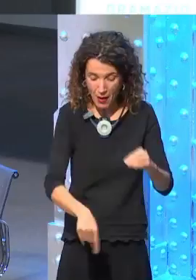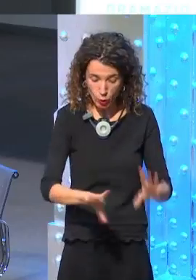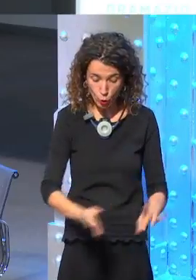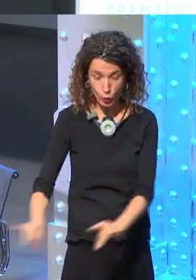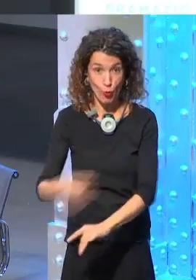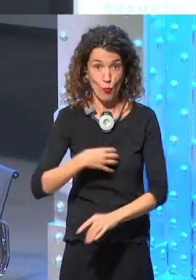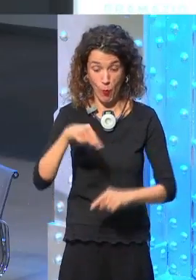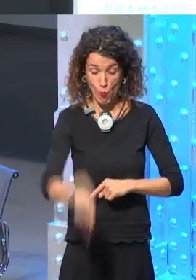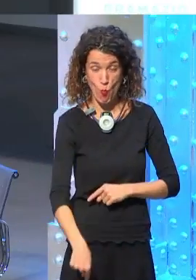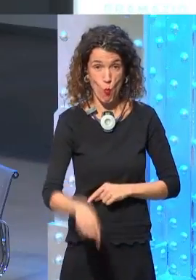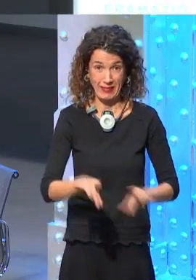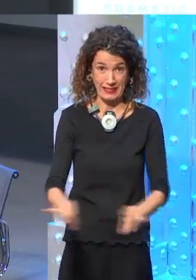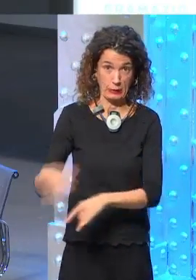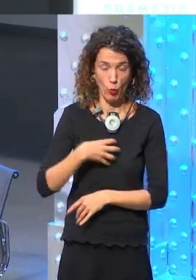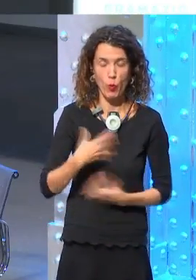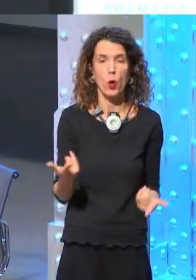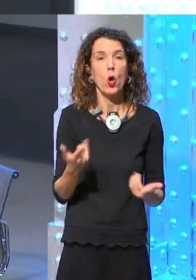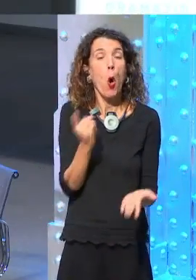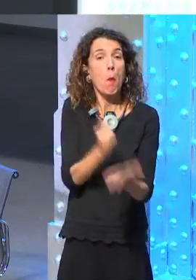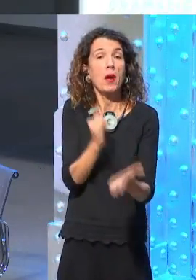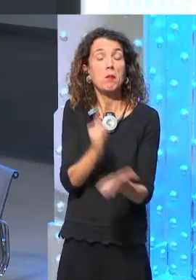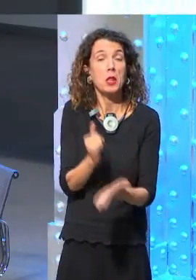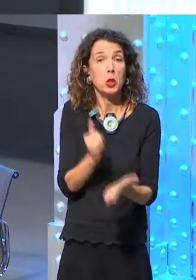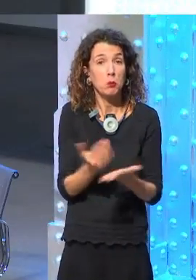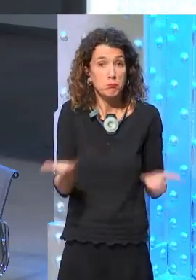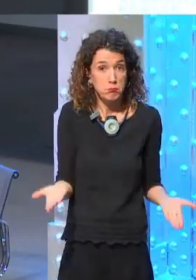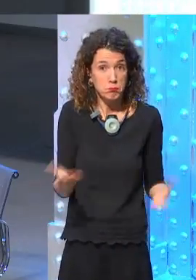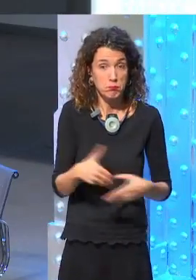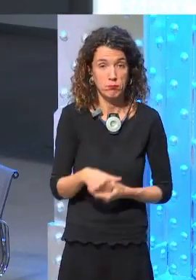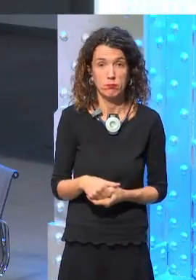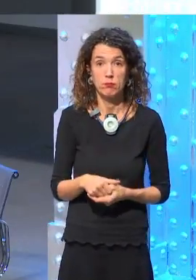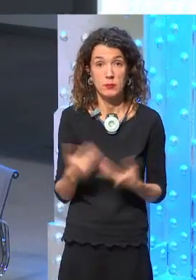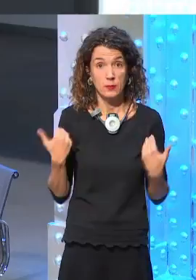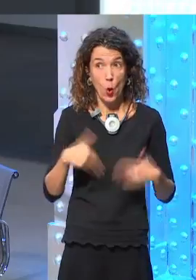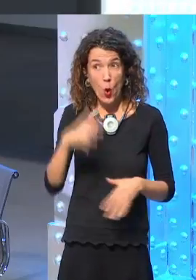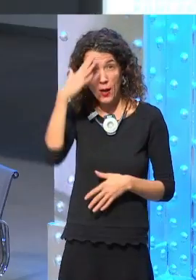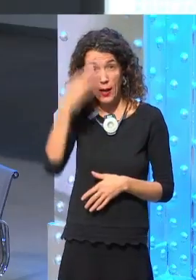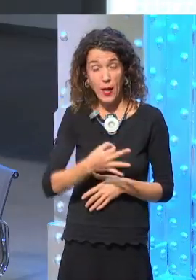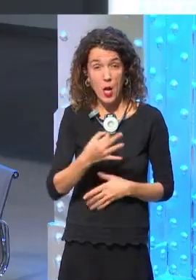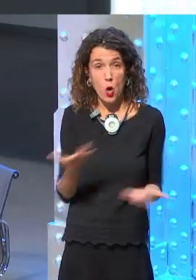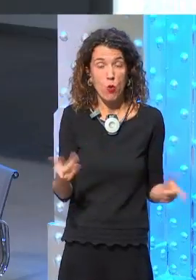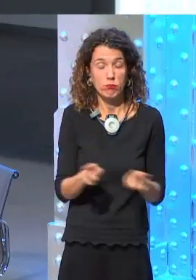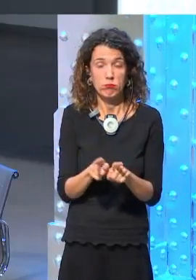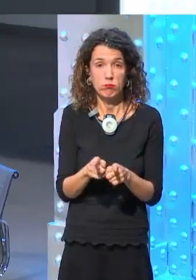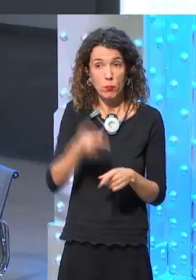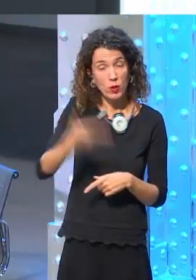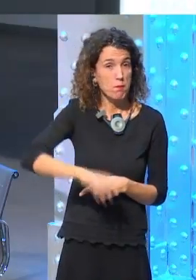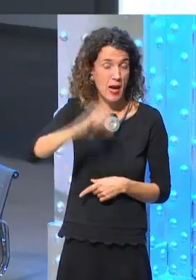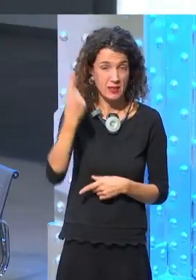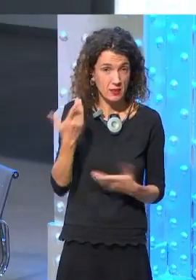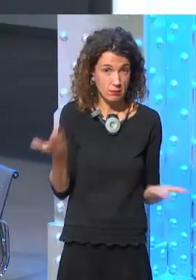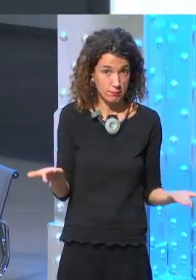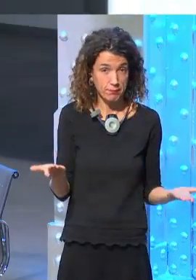tan bajo. Esto fue un experimento y creo que lo más